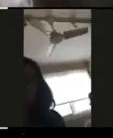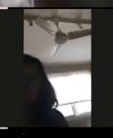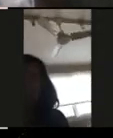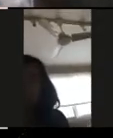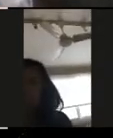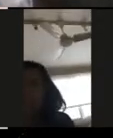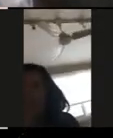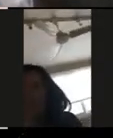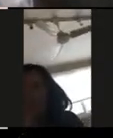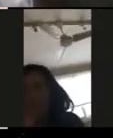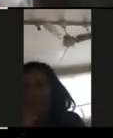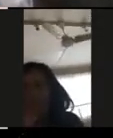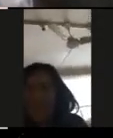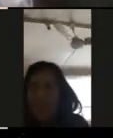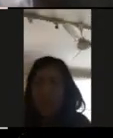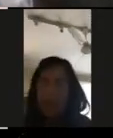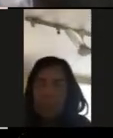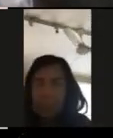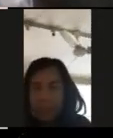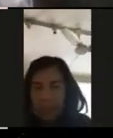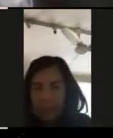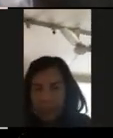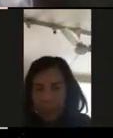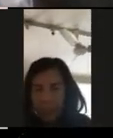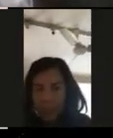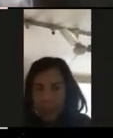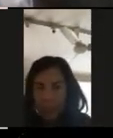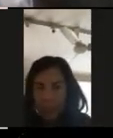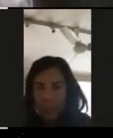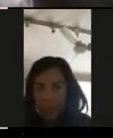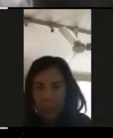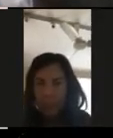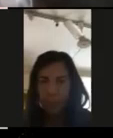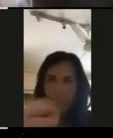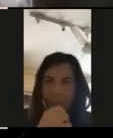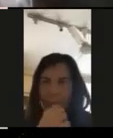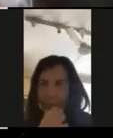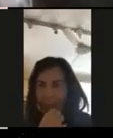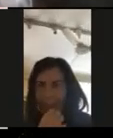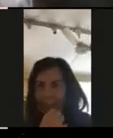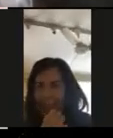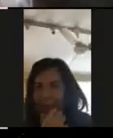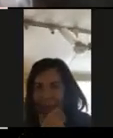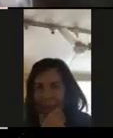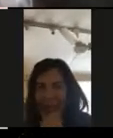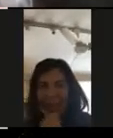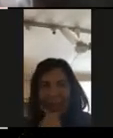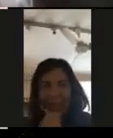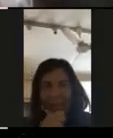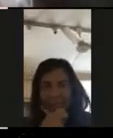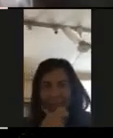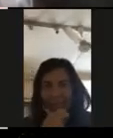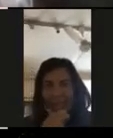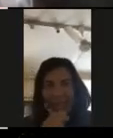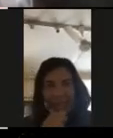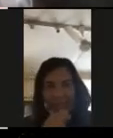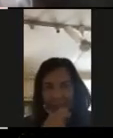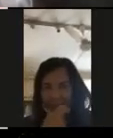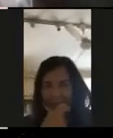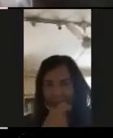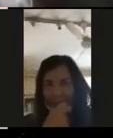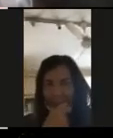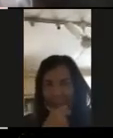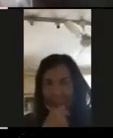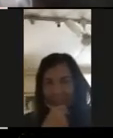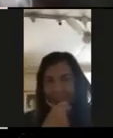hijo de bueno su nombre es giuseppe ingenieros por favor aquí hubo algún